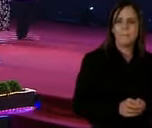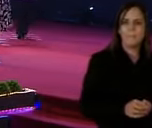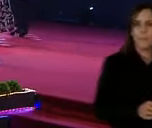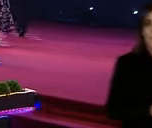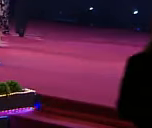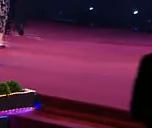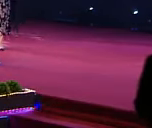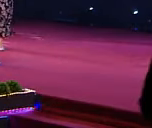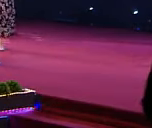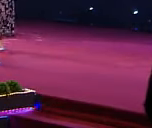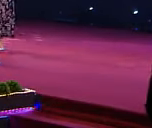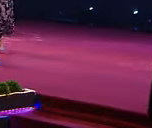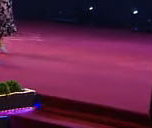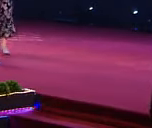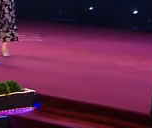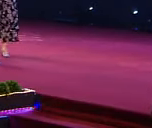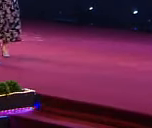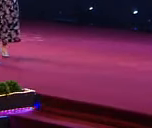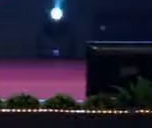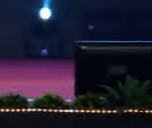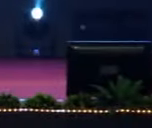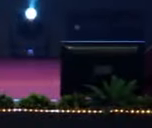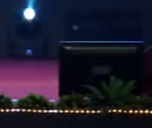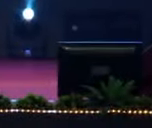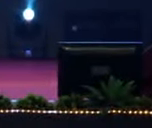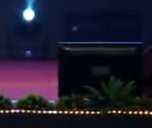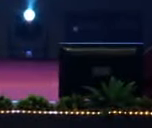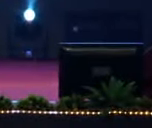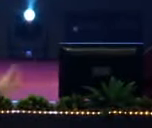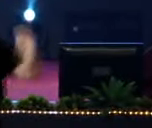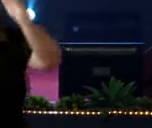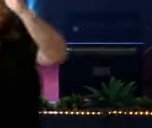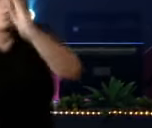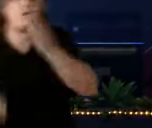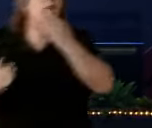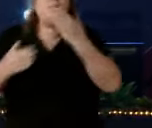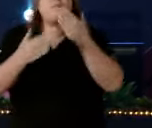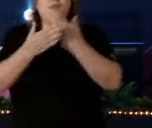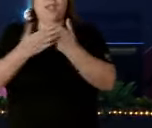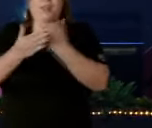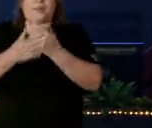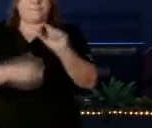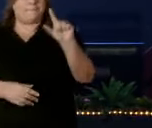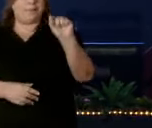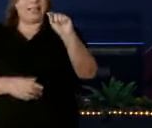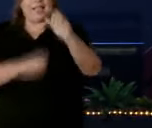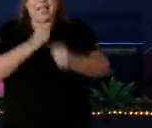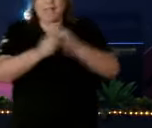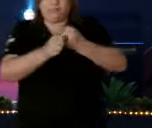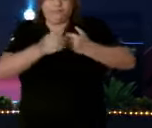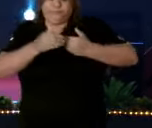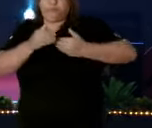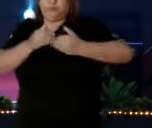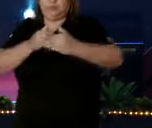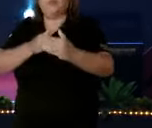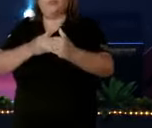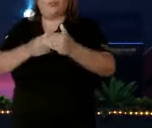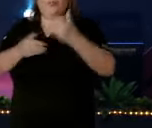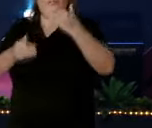Dios es bueno. Miren eso, eso fue en enero, 20 años después. ¿Qué te parece, verdad? Dios ha sido